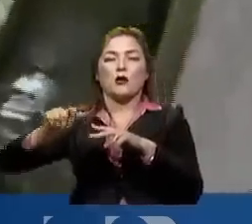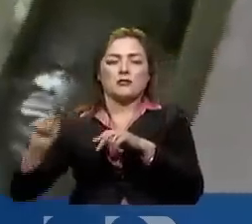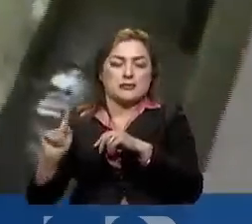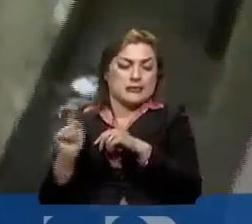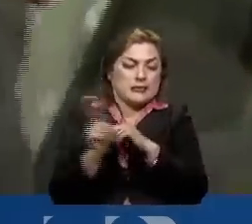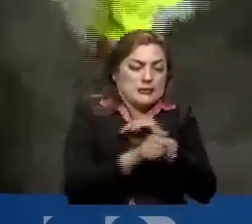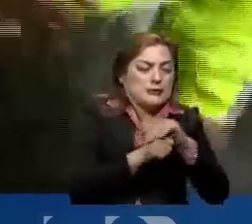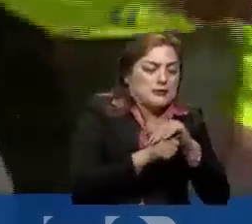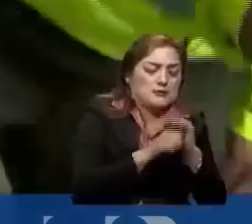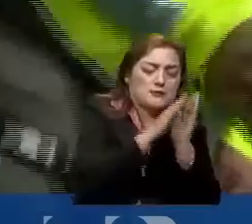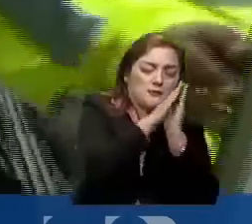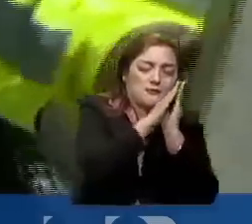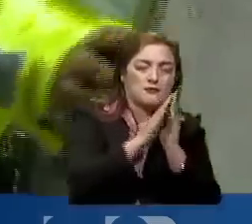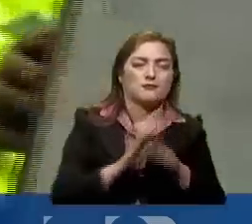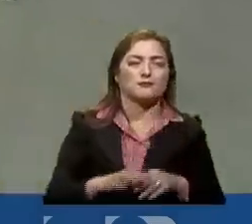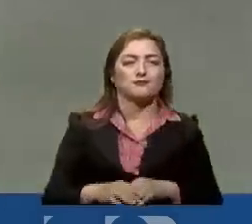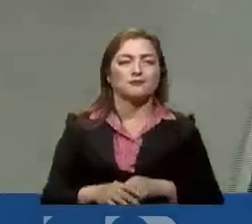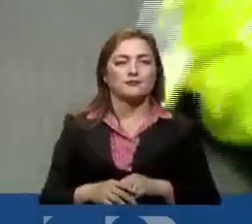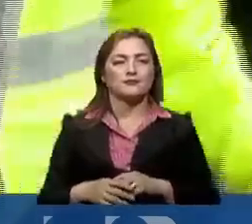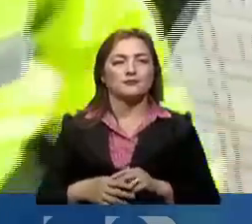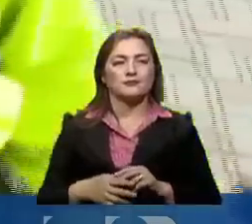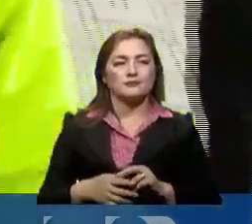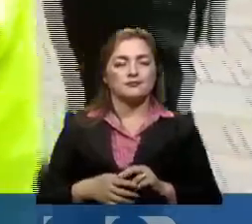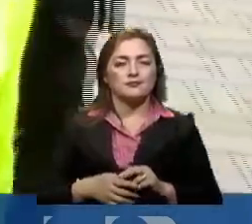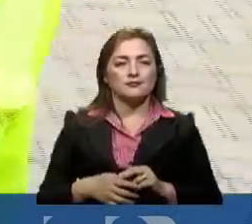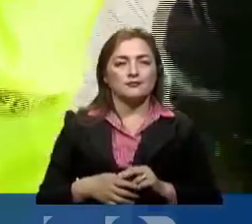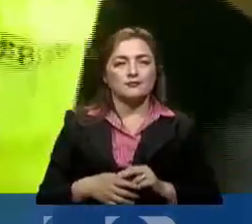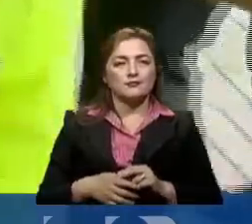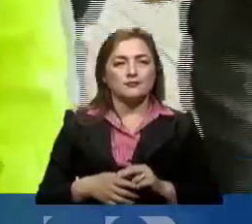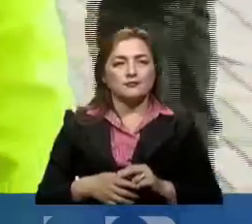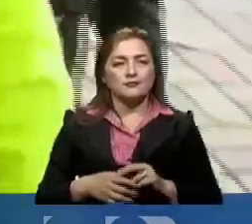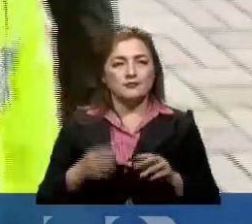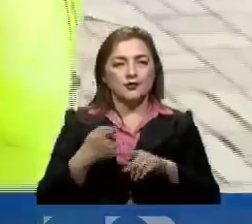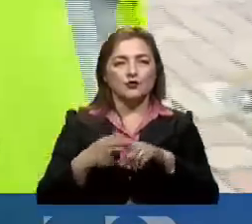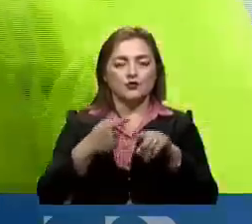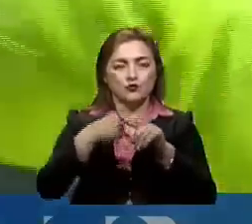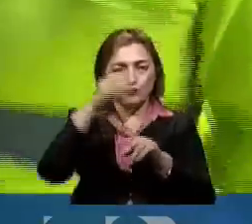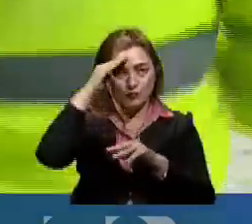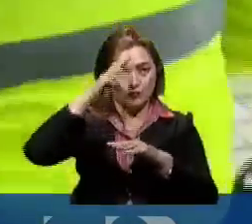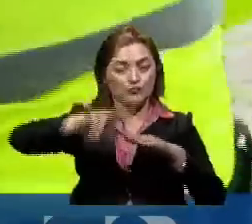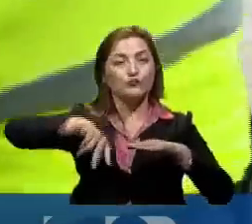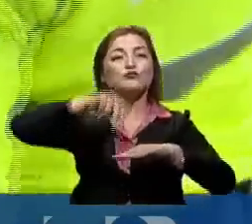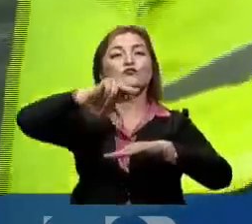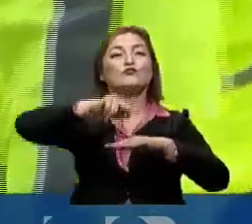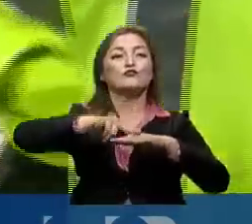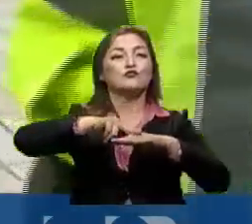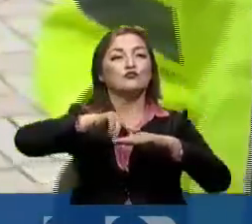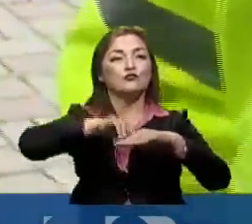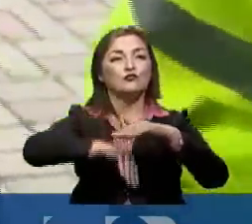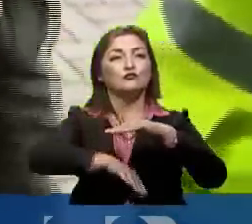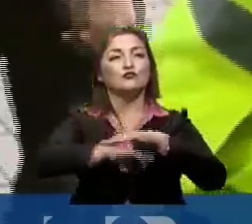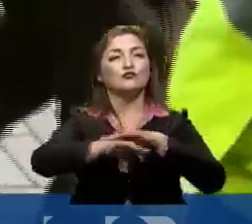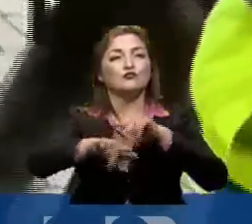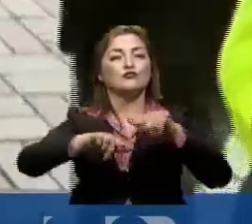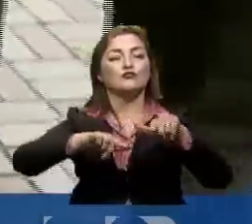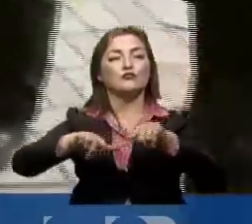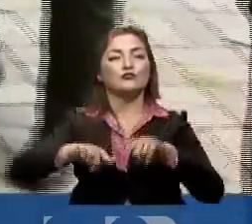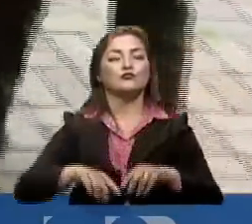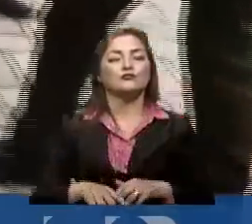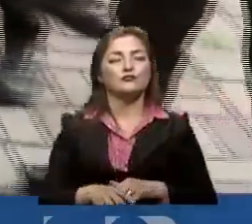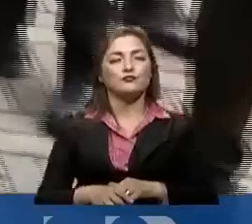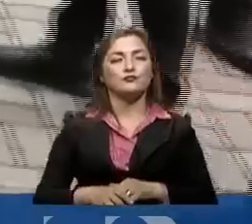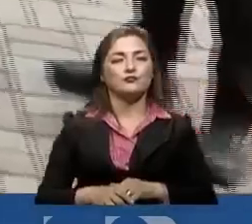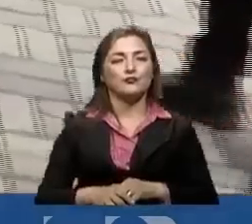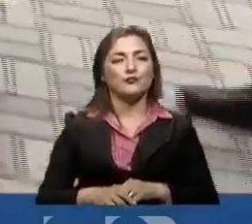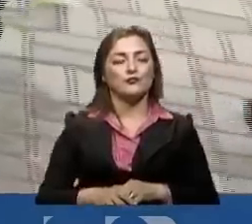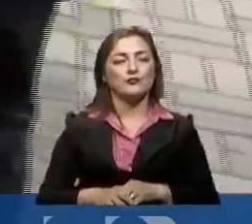delinquir específicamente. Pueden observar ustedes, hay varios uniformados acá de la Policía Nacional interviniendo en estas zonas.